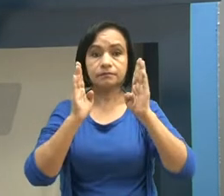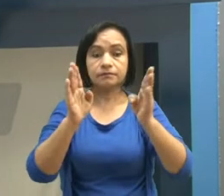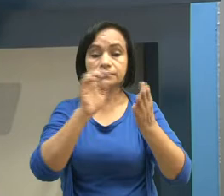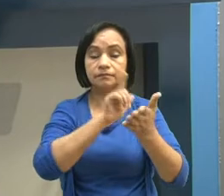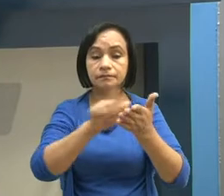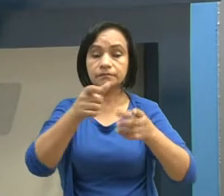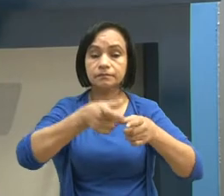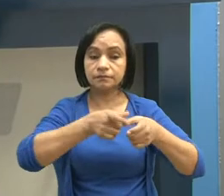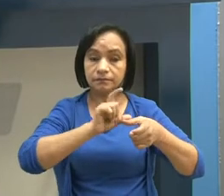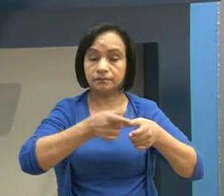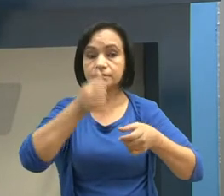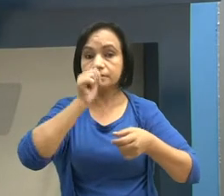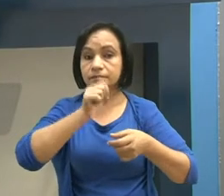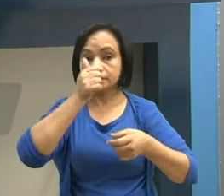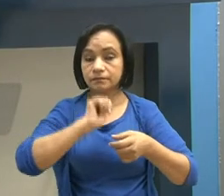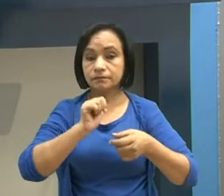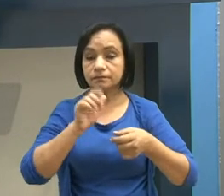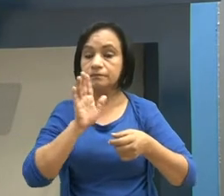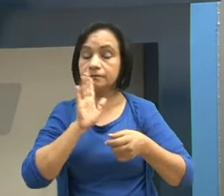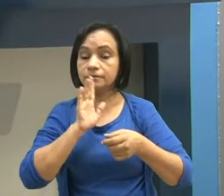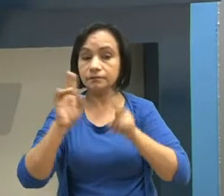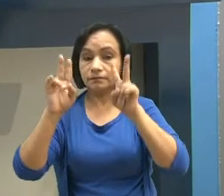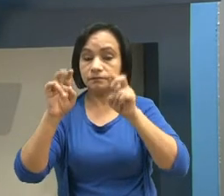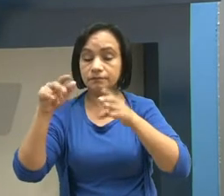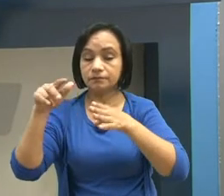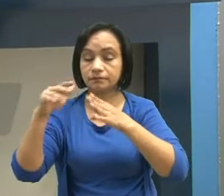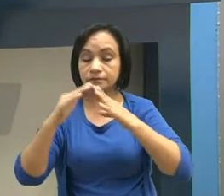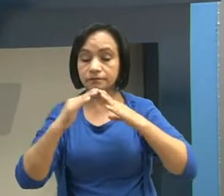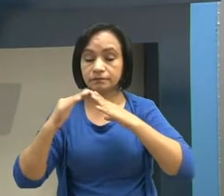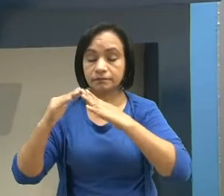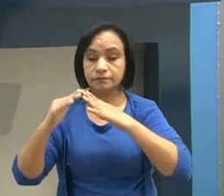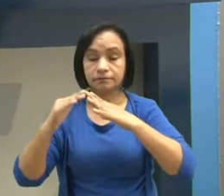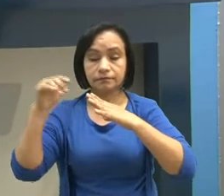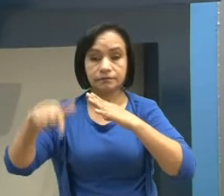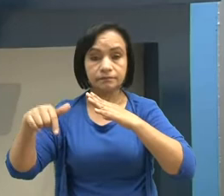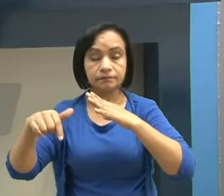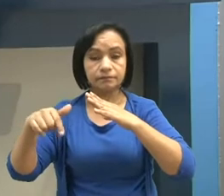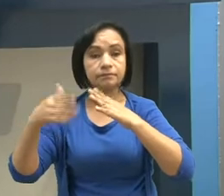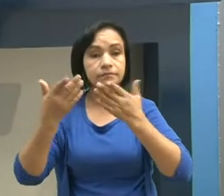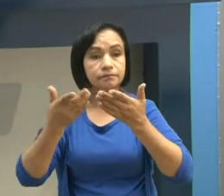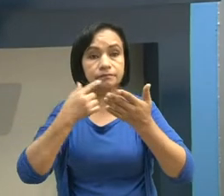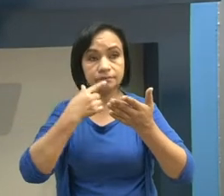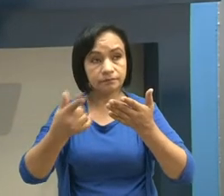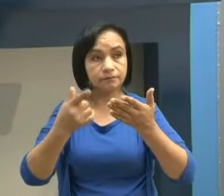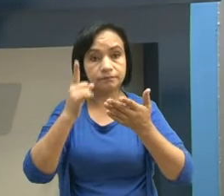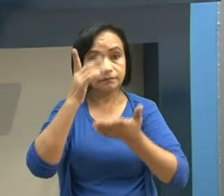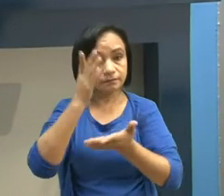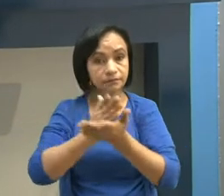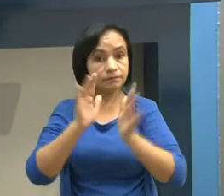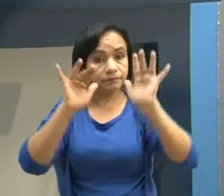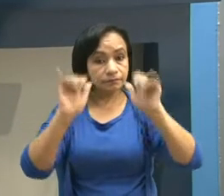sanitario y tratamiento, hablando de la parte urbana. Sí, sí. Lo cual, eso nos demanda, una vez ya que el sistema